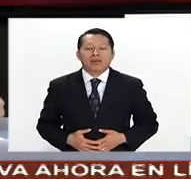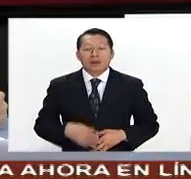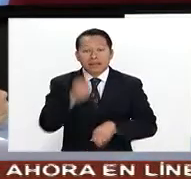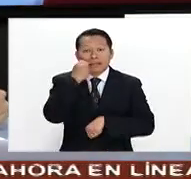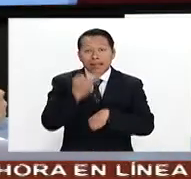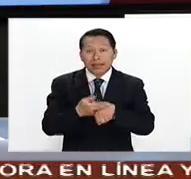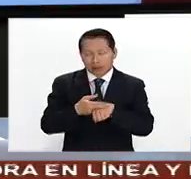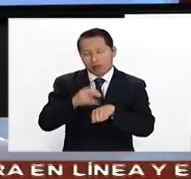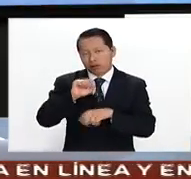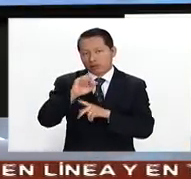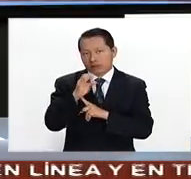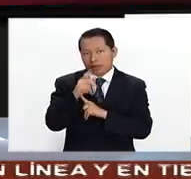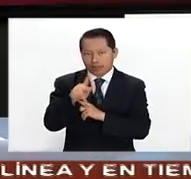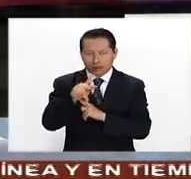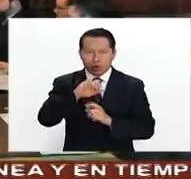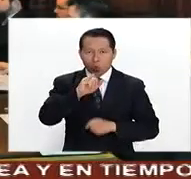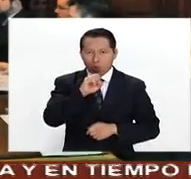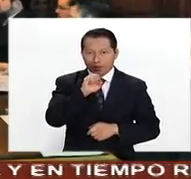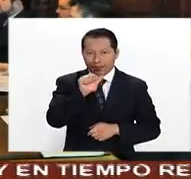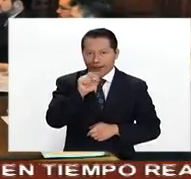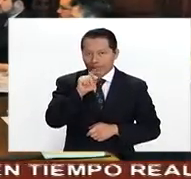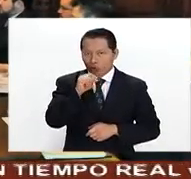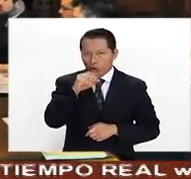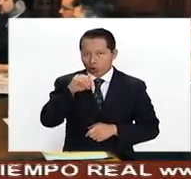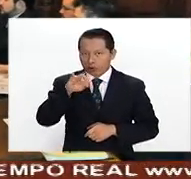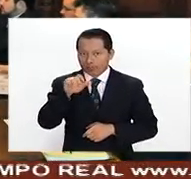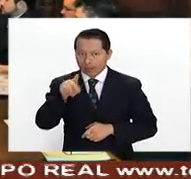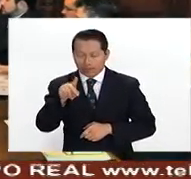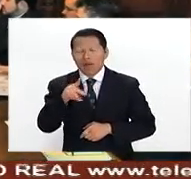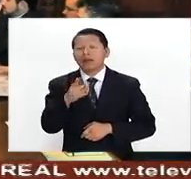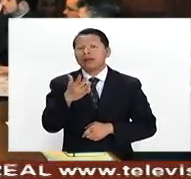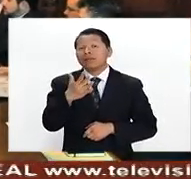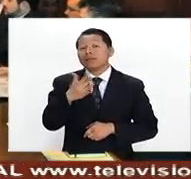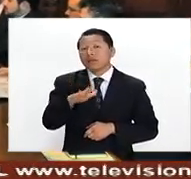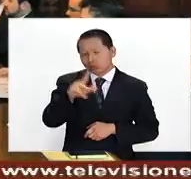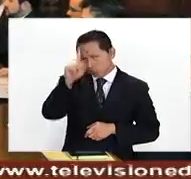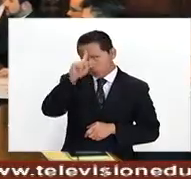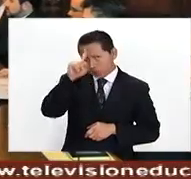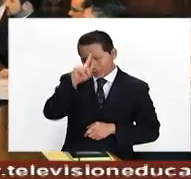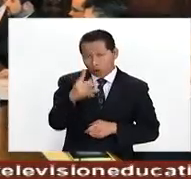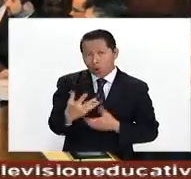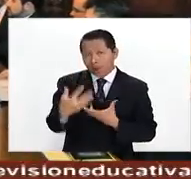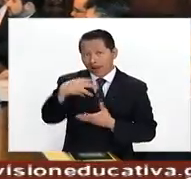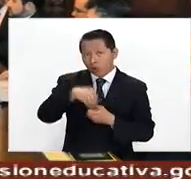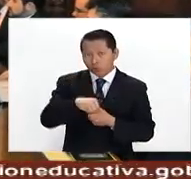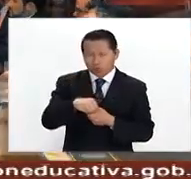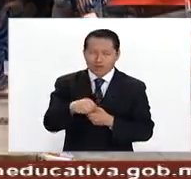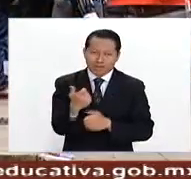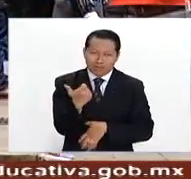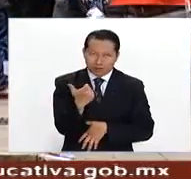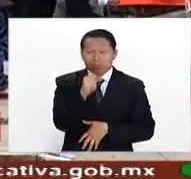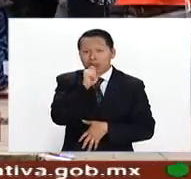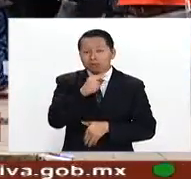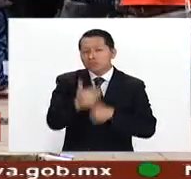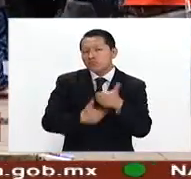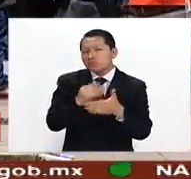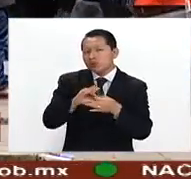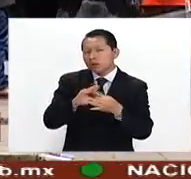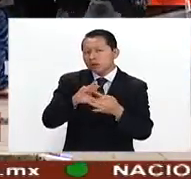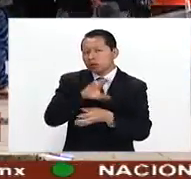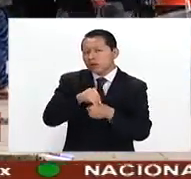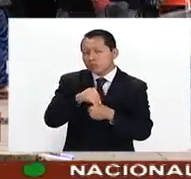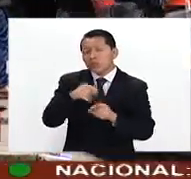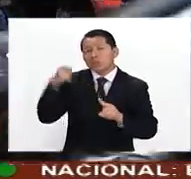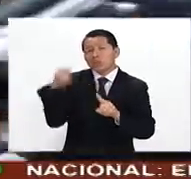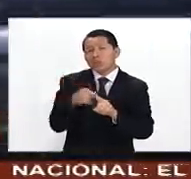El secretario de Hacienda, José Antonio Meade, encabezó el 10º Consejo Nacional de Inclusión Financiera. Ahí se detallaron los avances en la materia, como